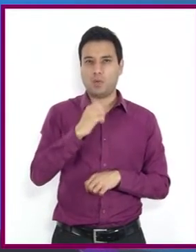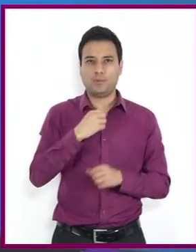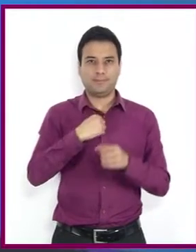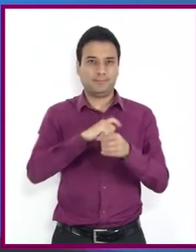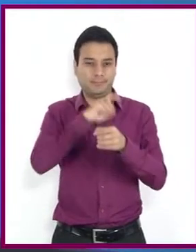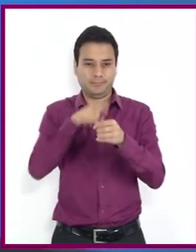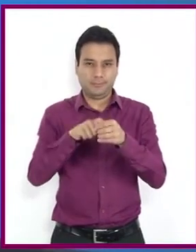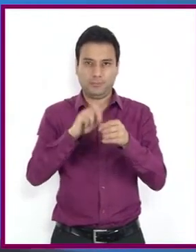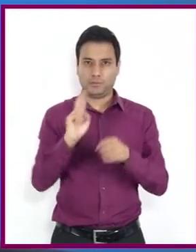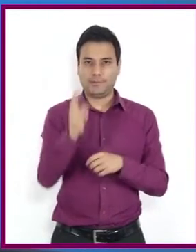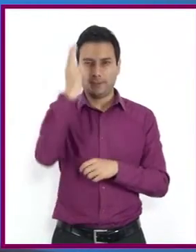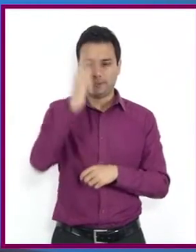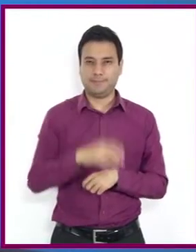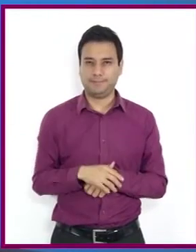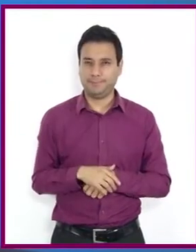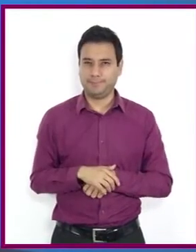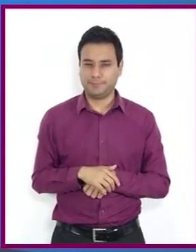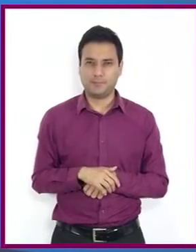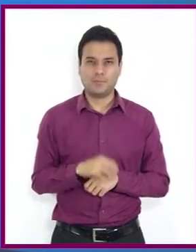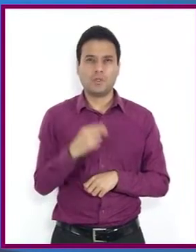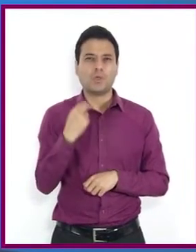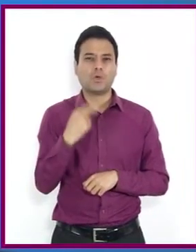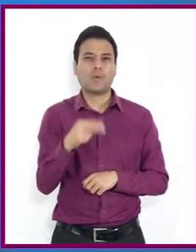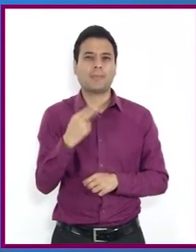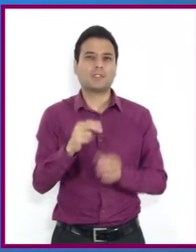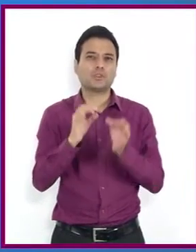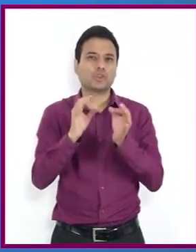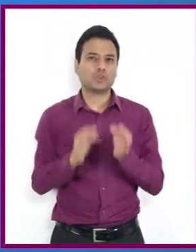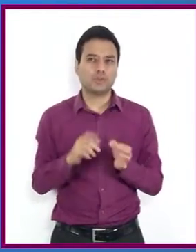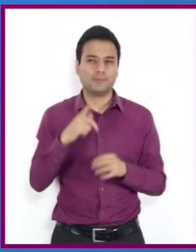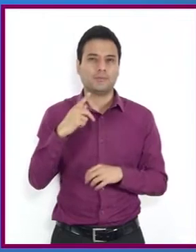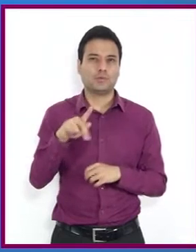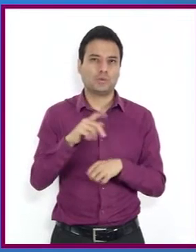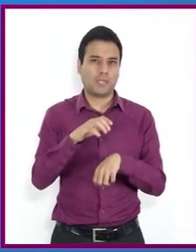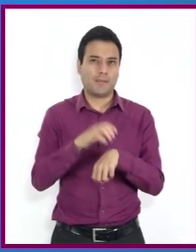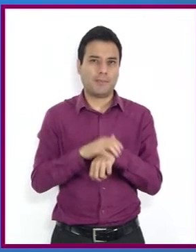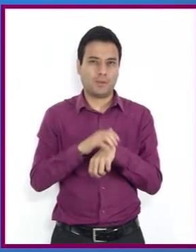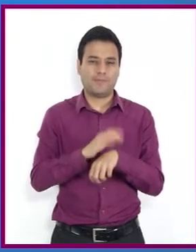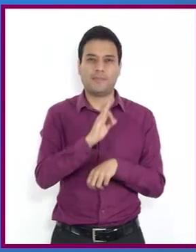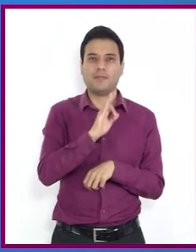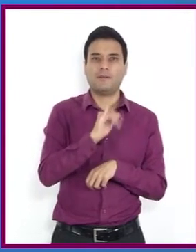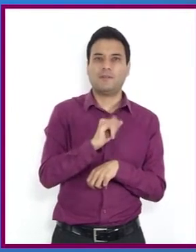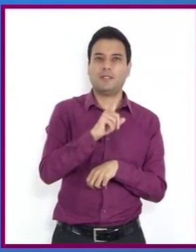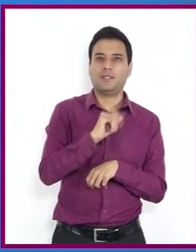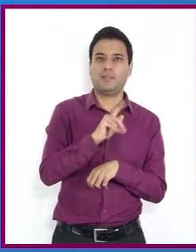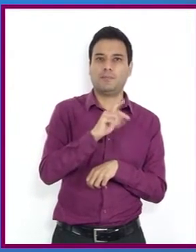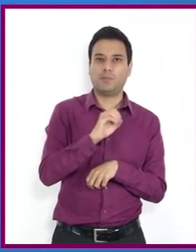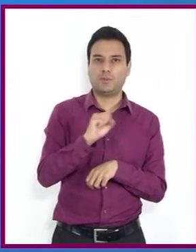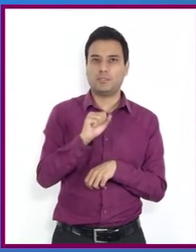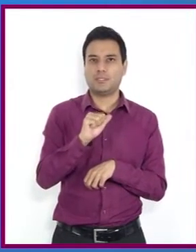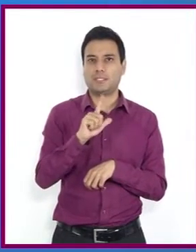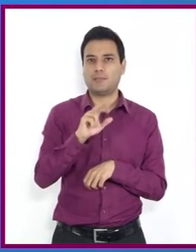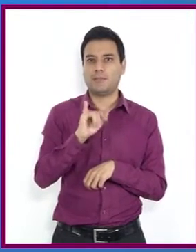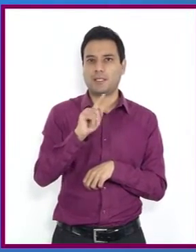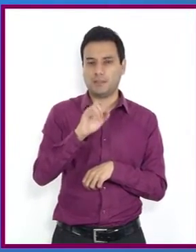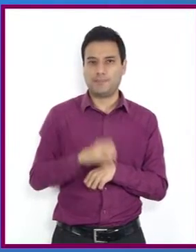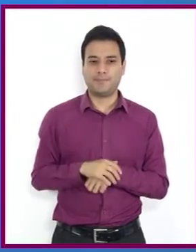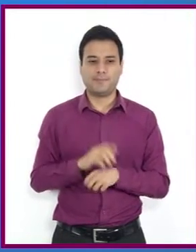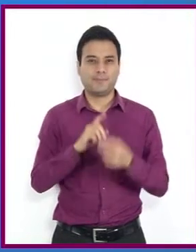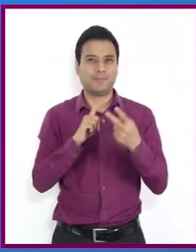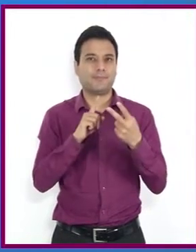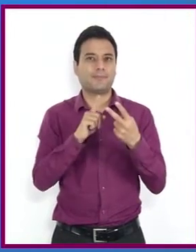Lincei. El nombre proviene del apellido de uno de sus amigos, Filippo Salviati.